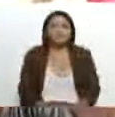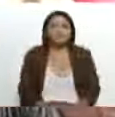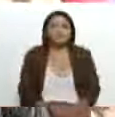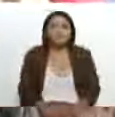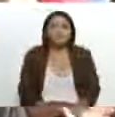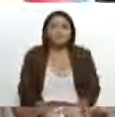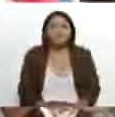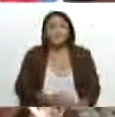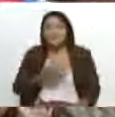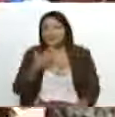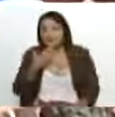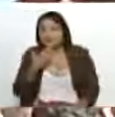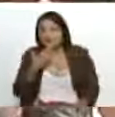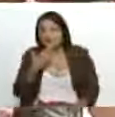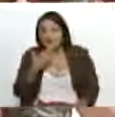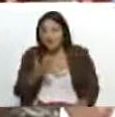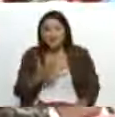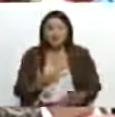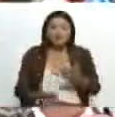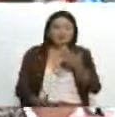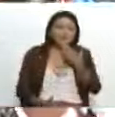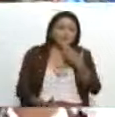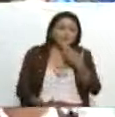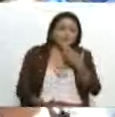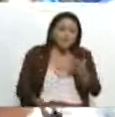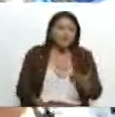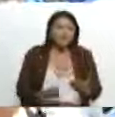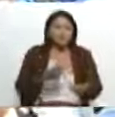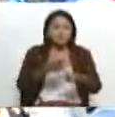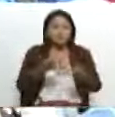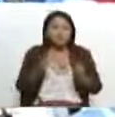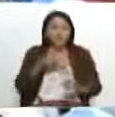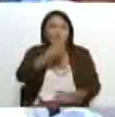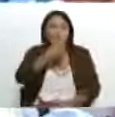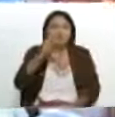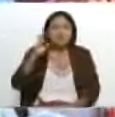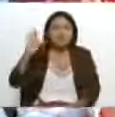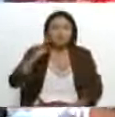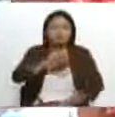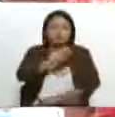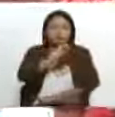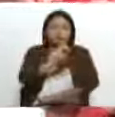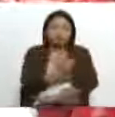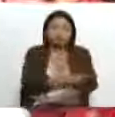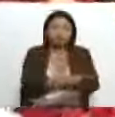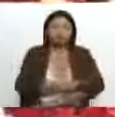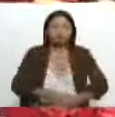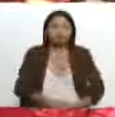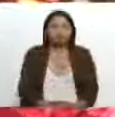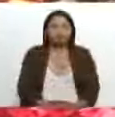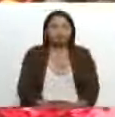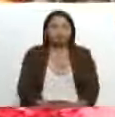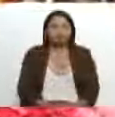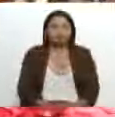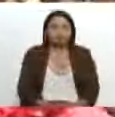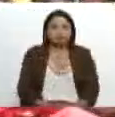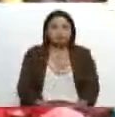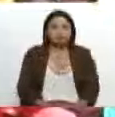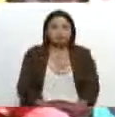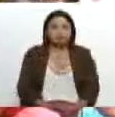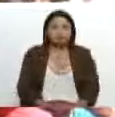Le agradecemos mucho su compromiso, su fuerza, su convicción en